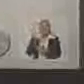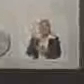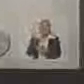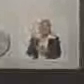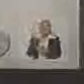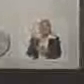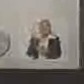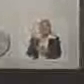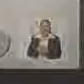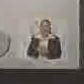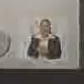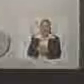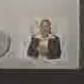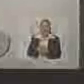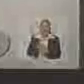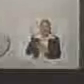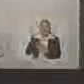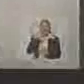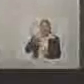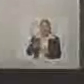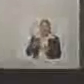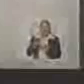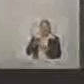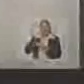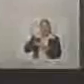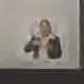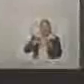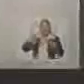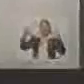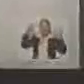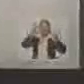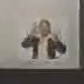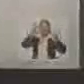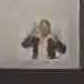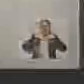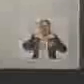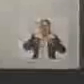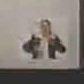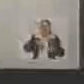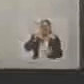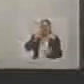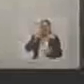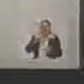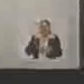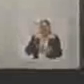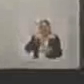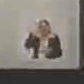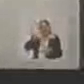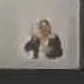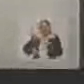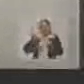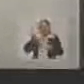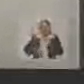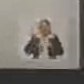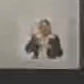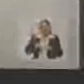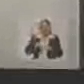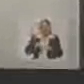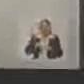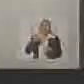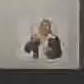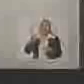tenemos una red de ciclistas de las más grandes en toda la Ciudad de México, el robo a bicicletas con lujo de